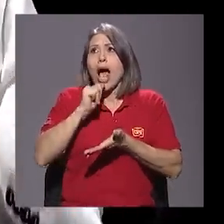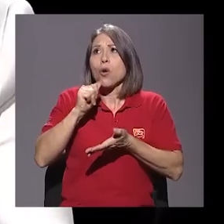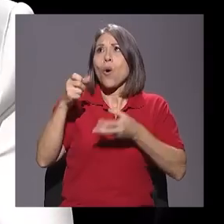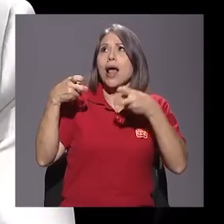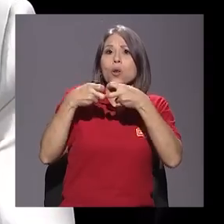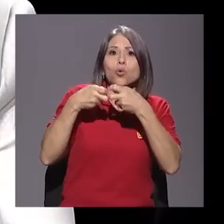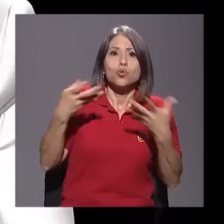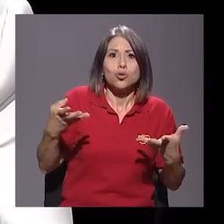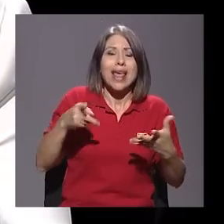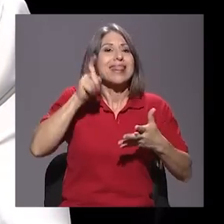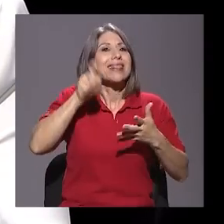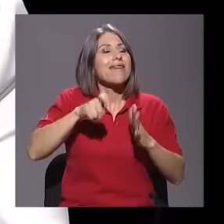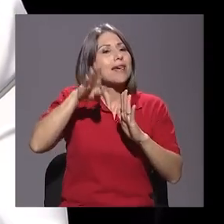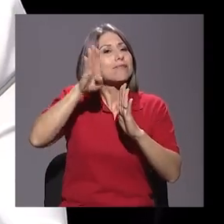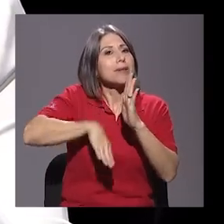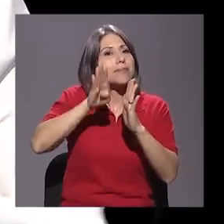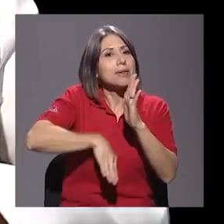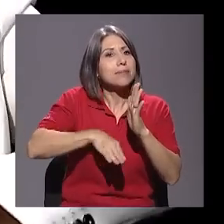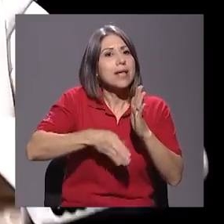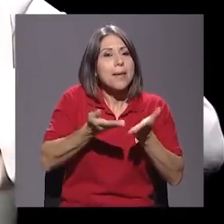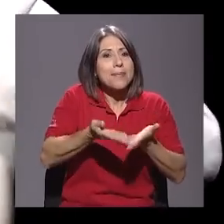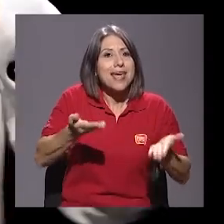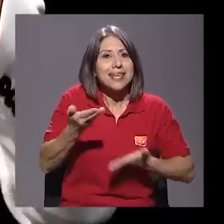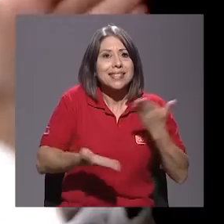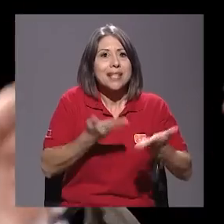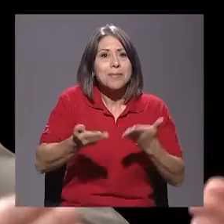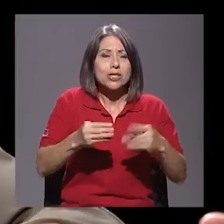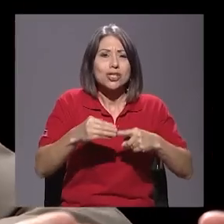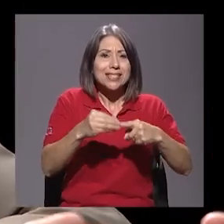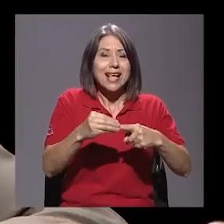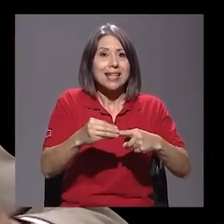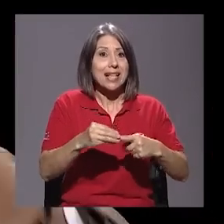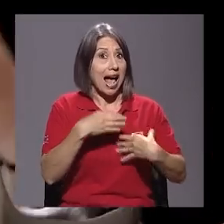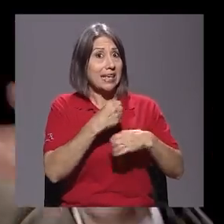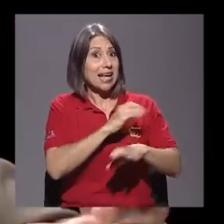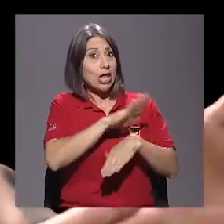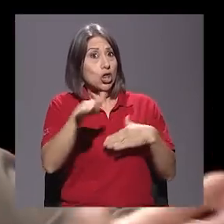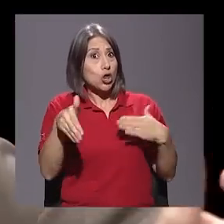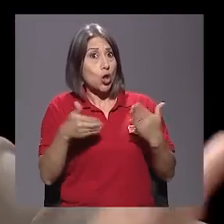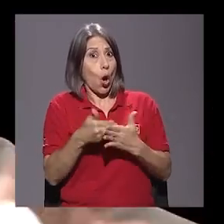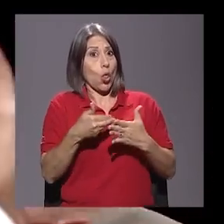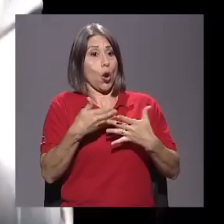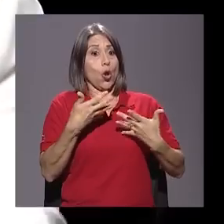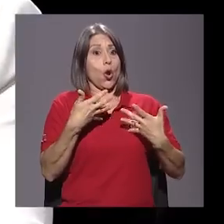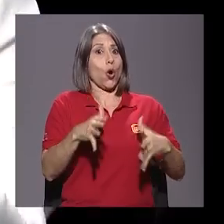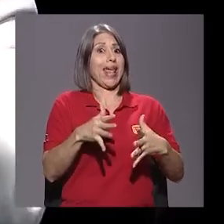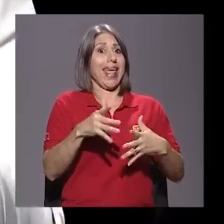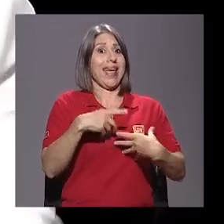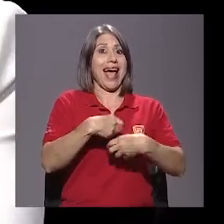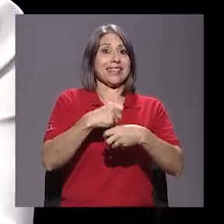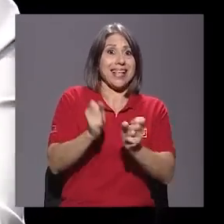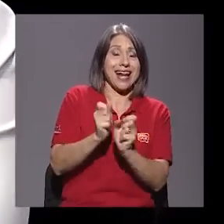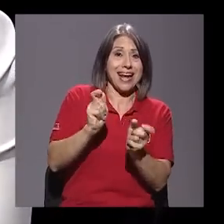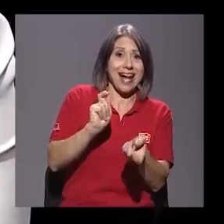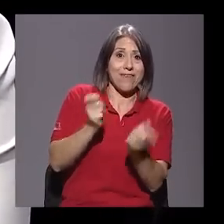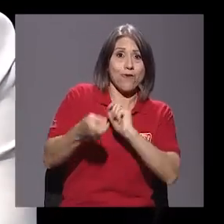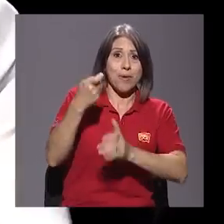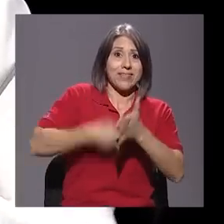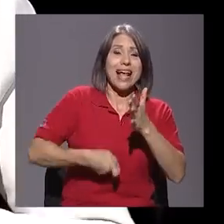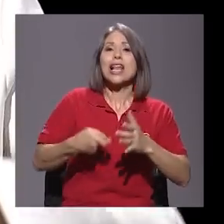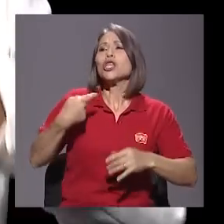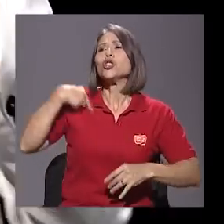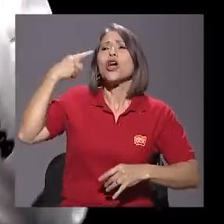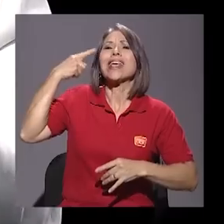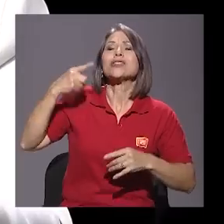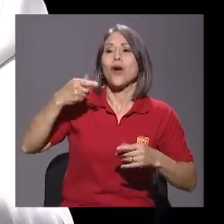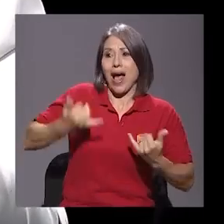dirección, abaratar los precios de bienes y servicios esenciales. Hacer todo lo que no haría la reforma en este caso. Digamos que vamos en la dirección contraria,